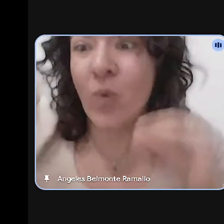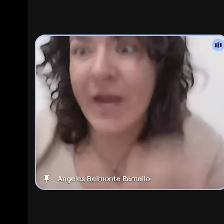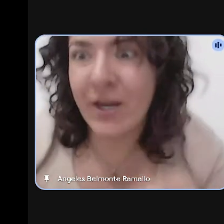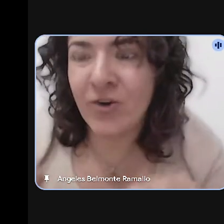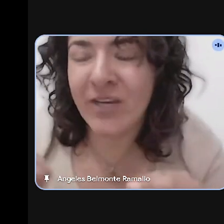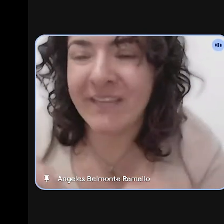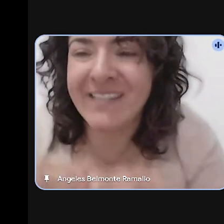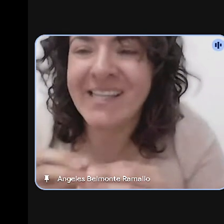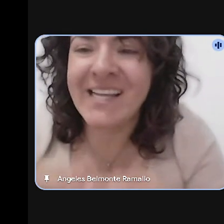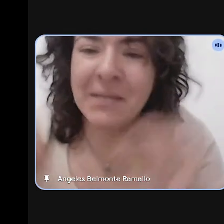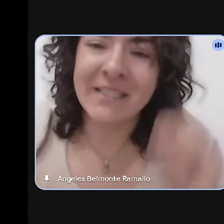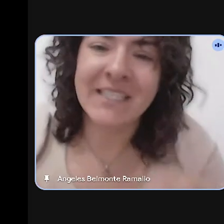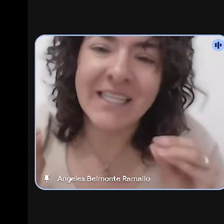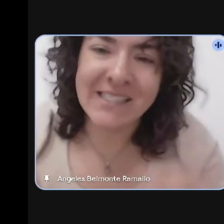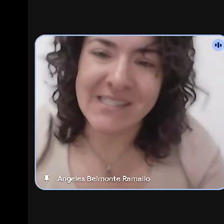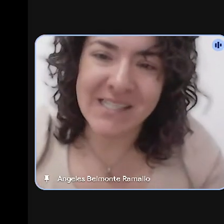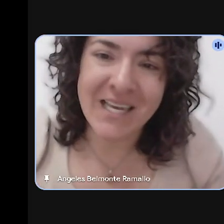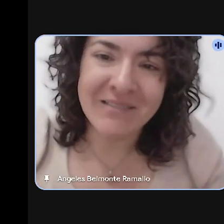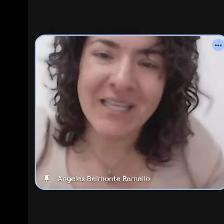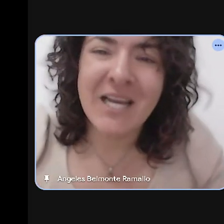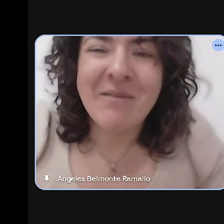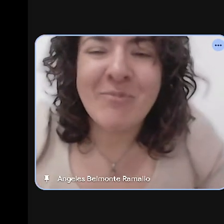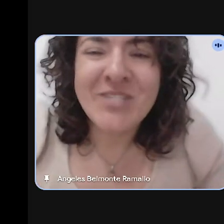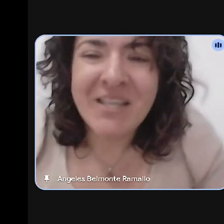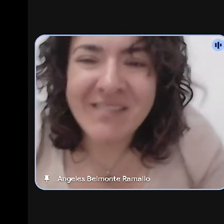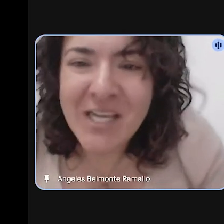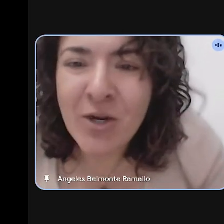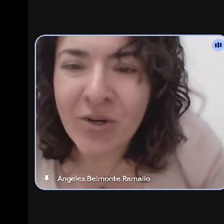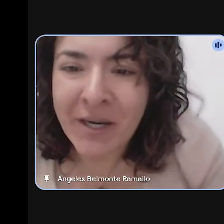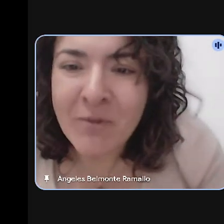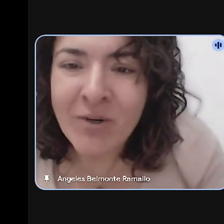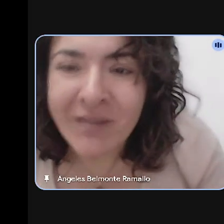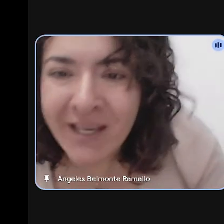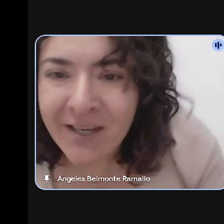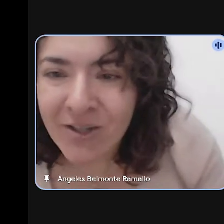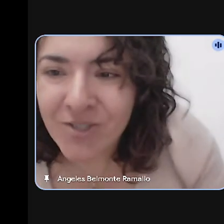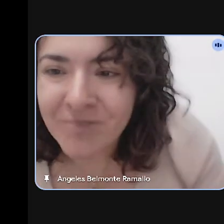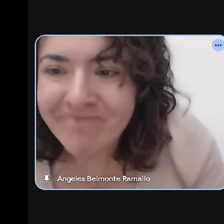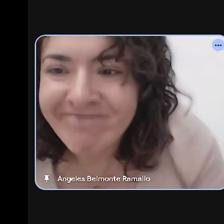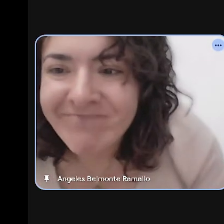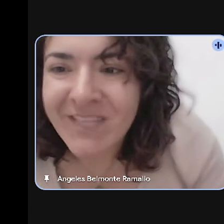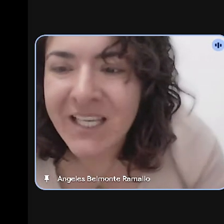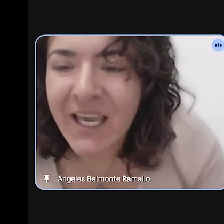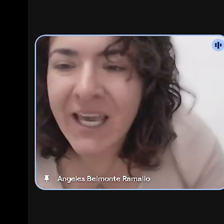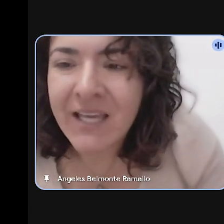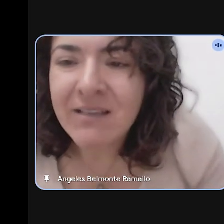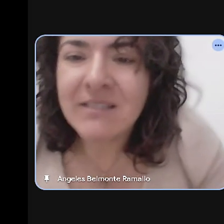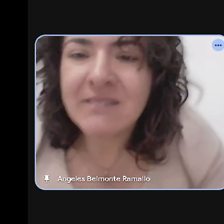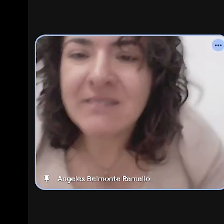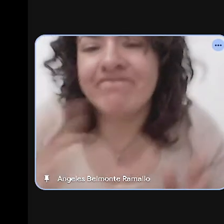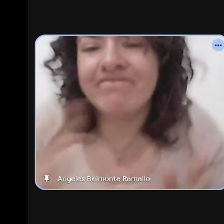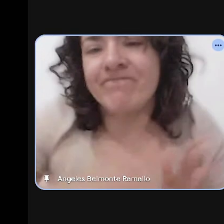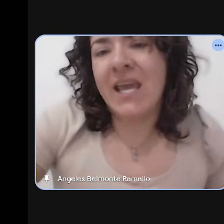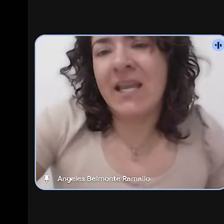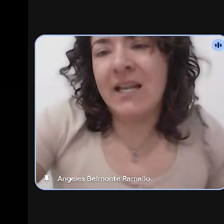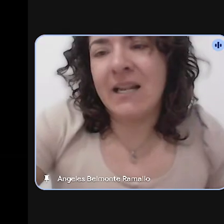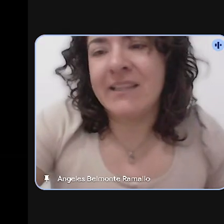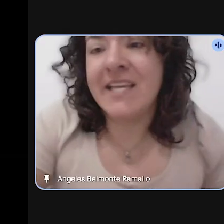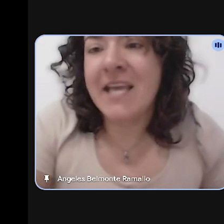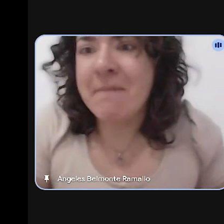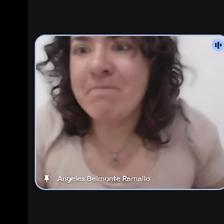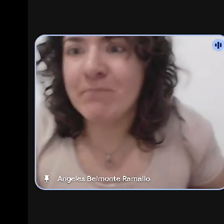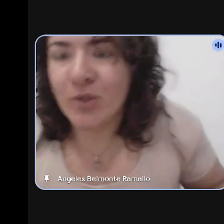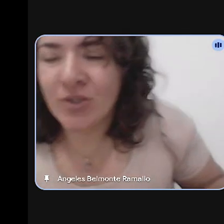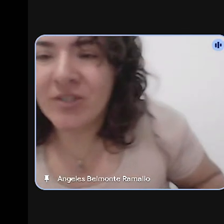el juego que trata la temática en sí, muchas veces corremos riesgo de que